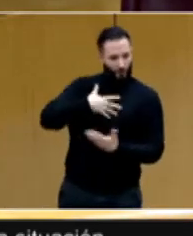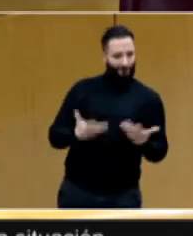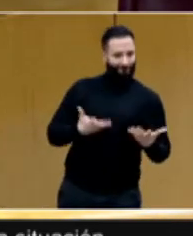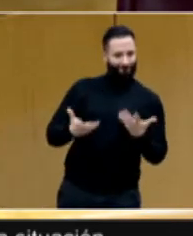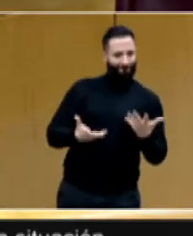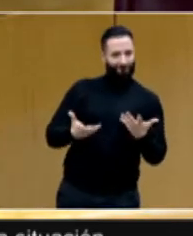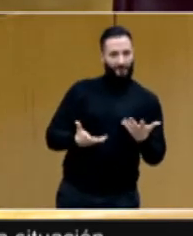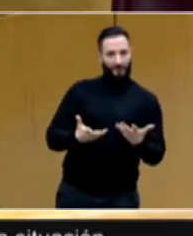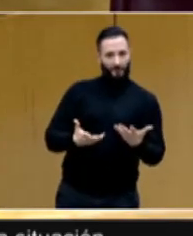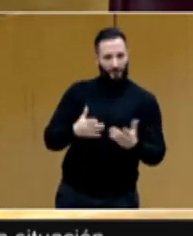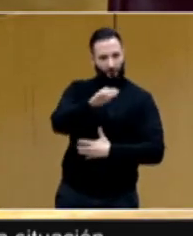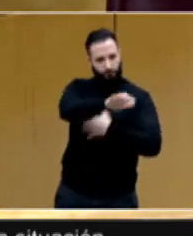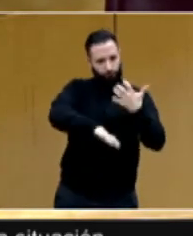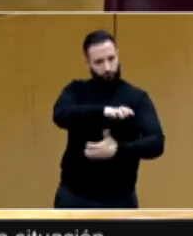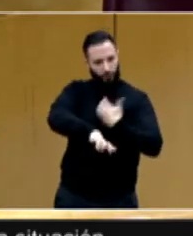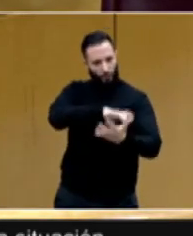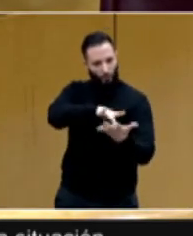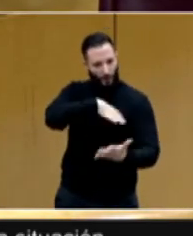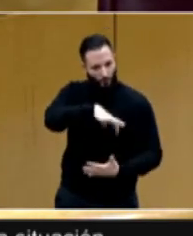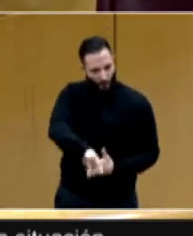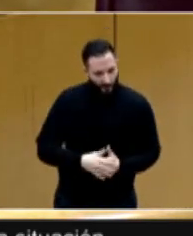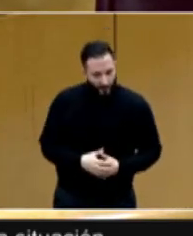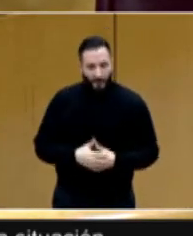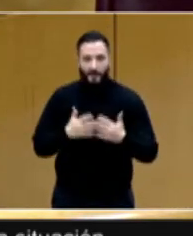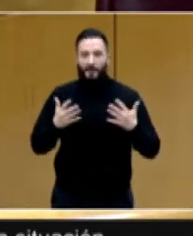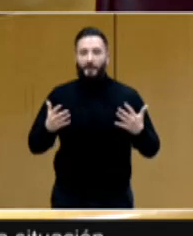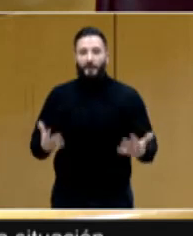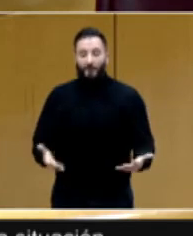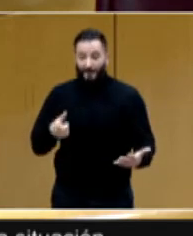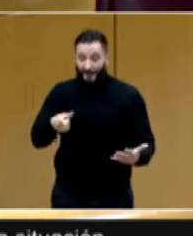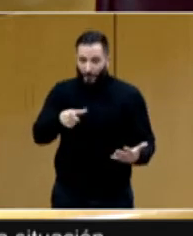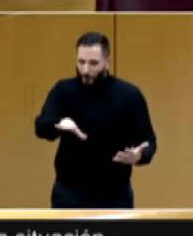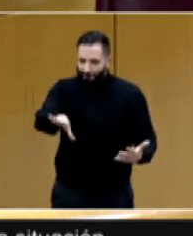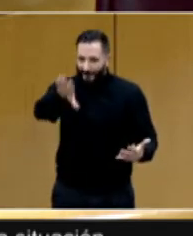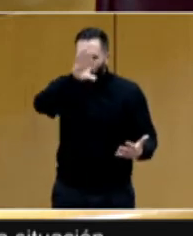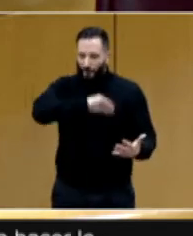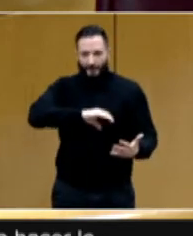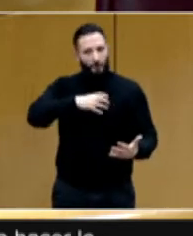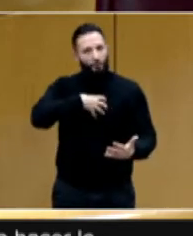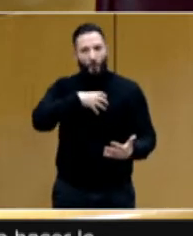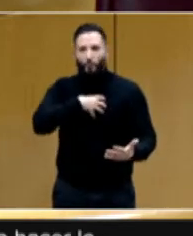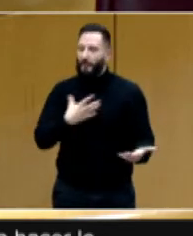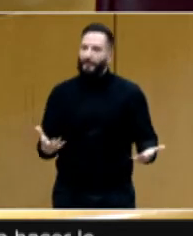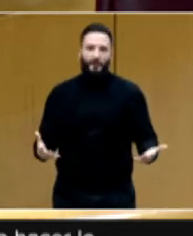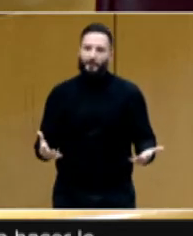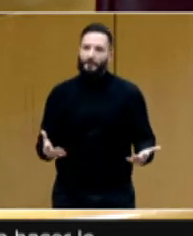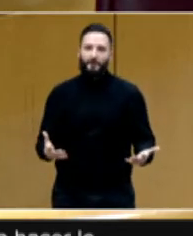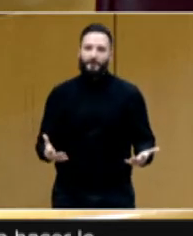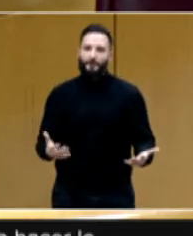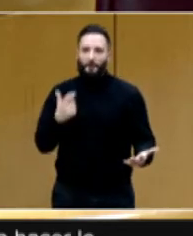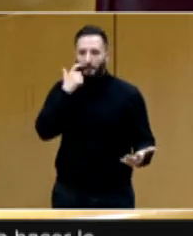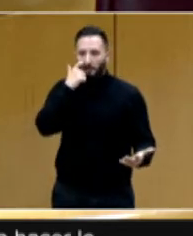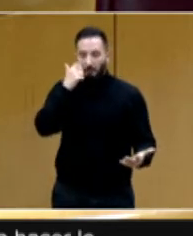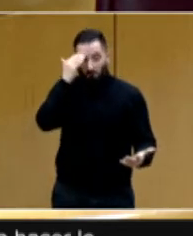en un lío no Entonces eso es comprensible eso Y eso yo creo que